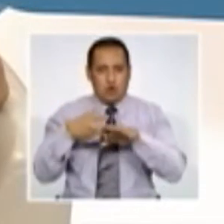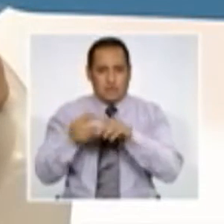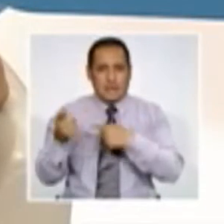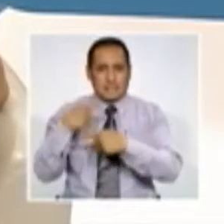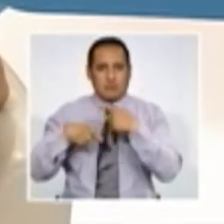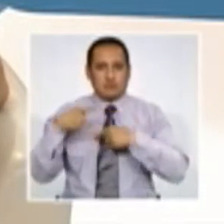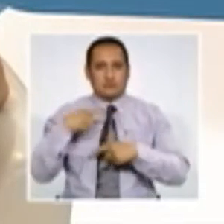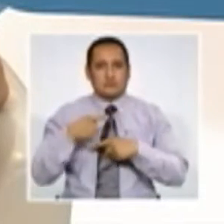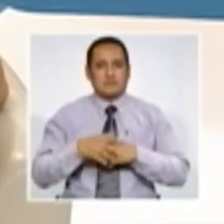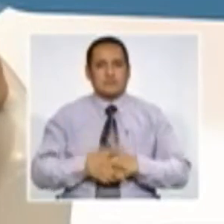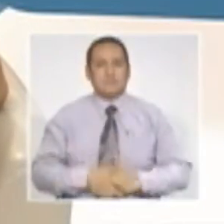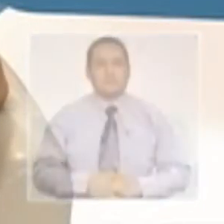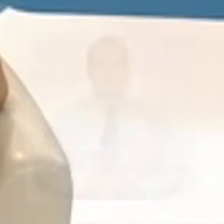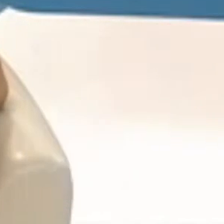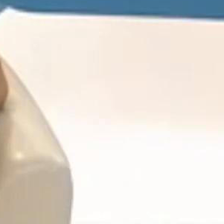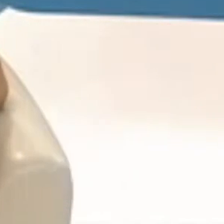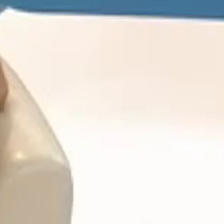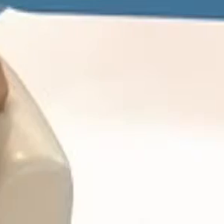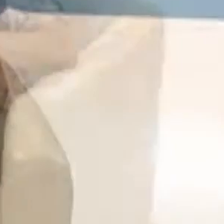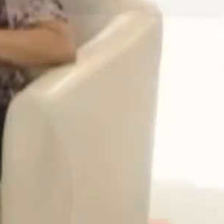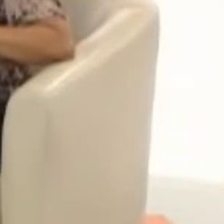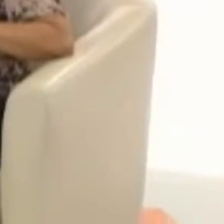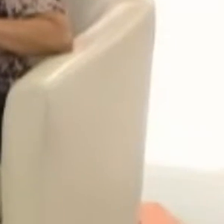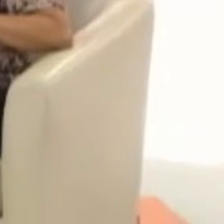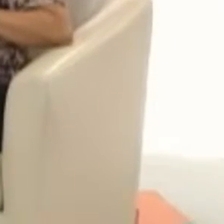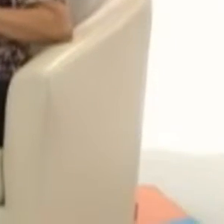Economía Familiar. Pausa y regresamos.